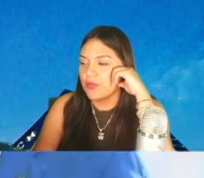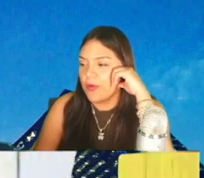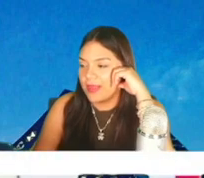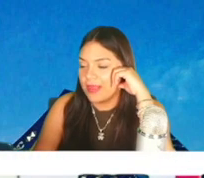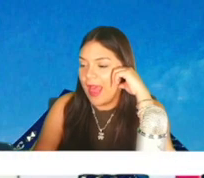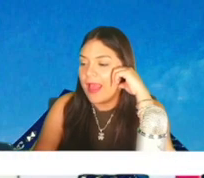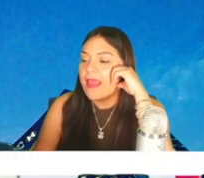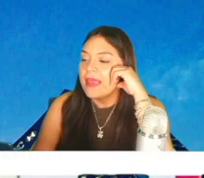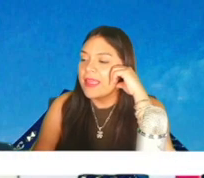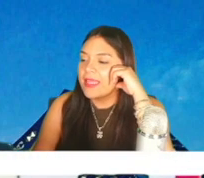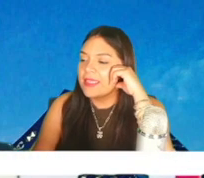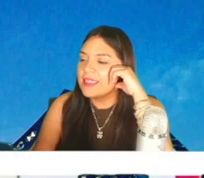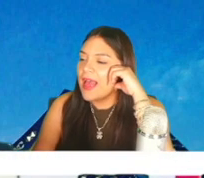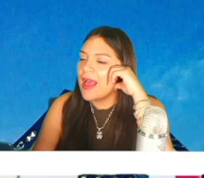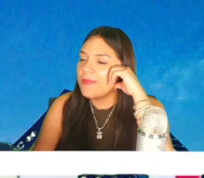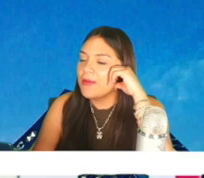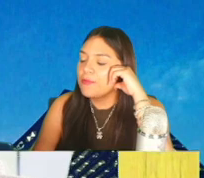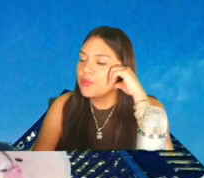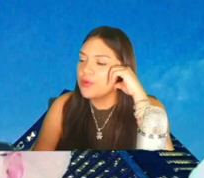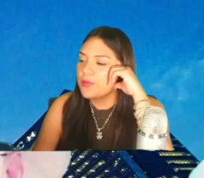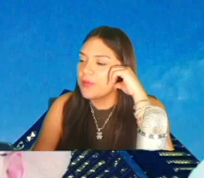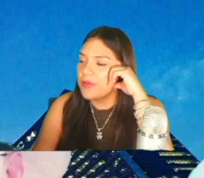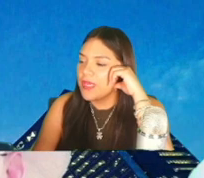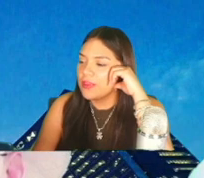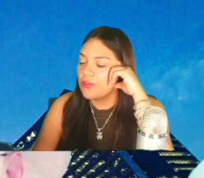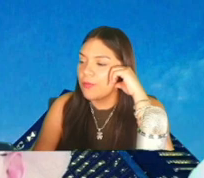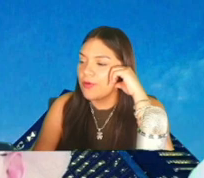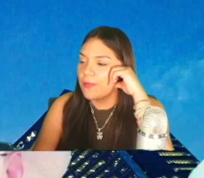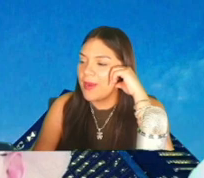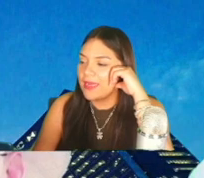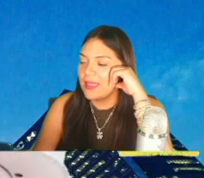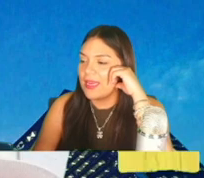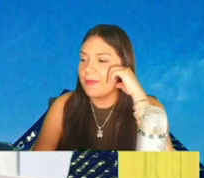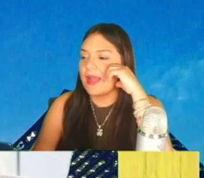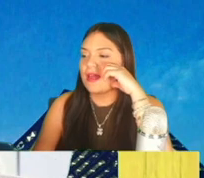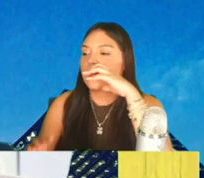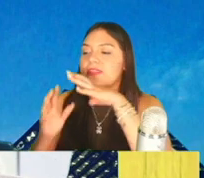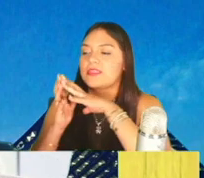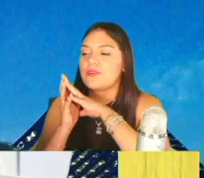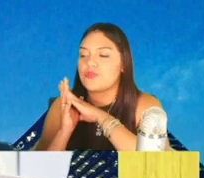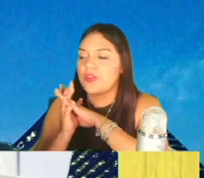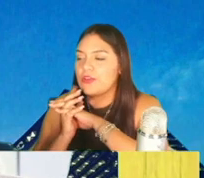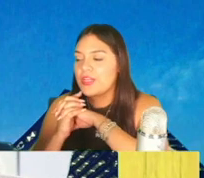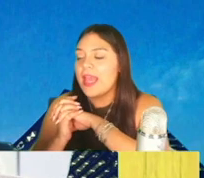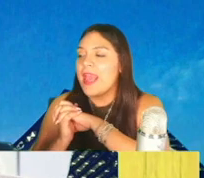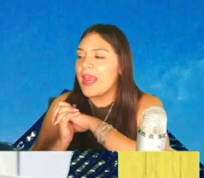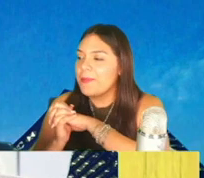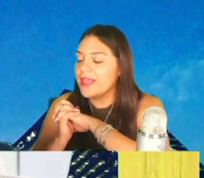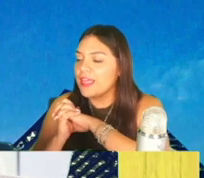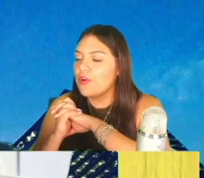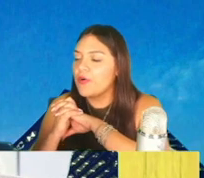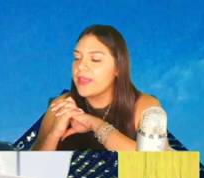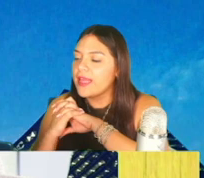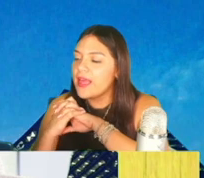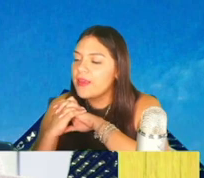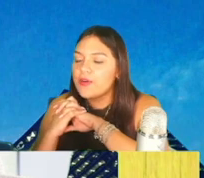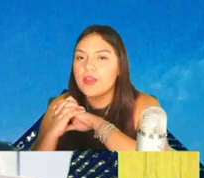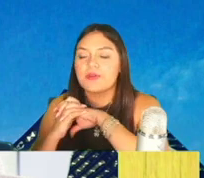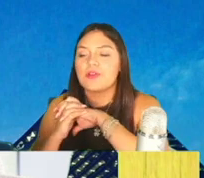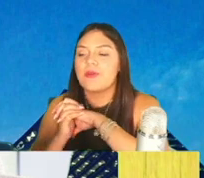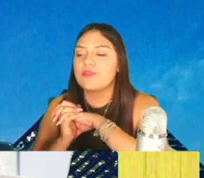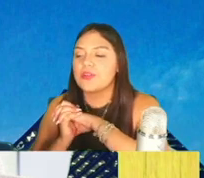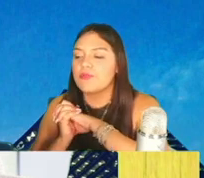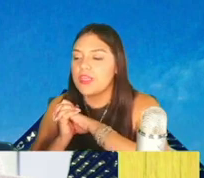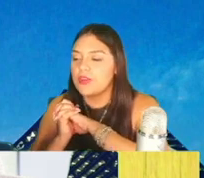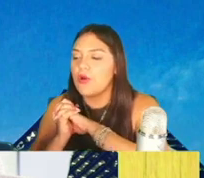damos cuenta de que ya había mucho movimiento por parte del embajador de Estados Unidos en México, y el día de hoy pues